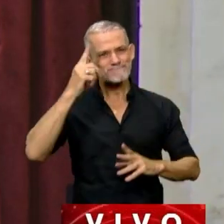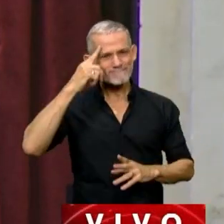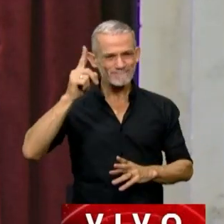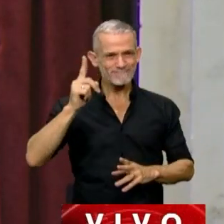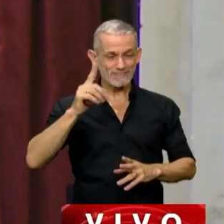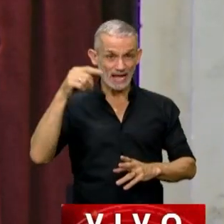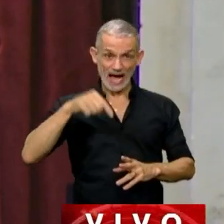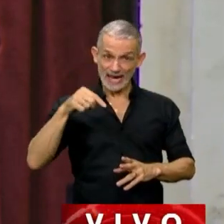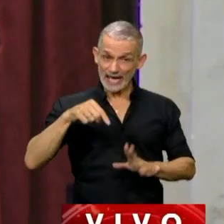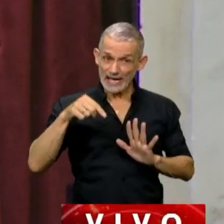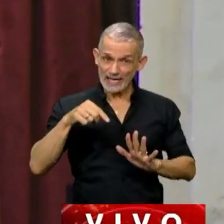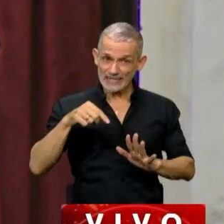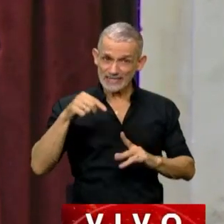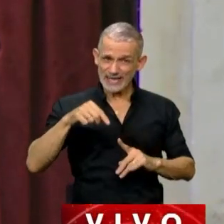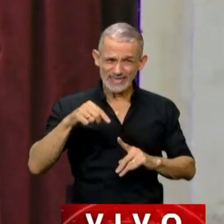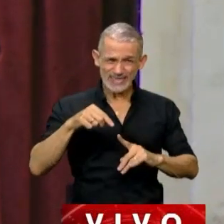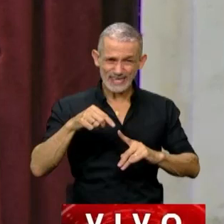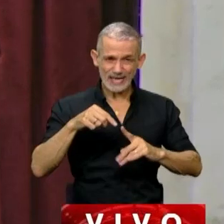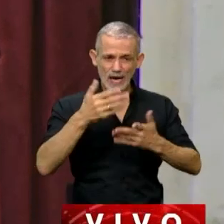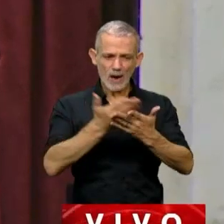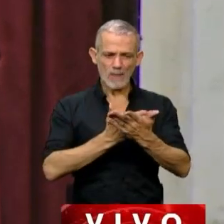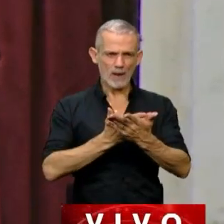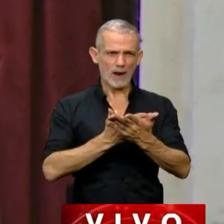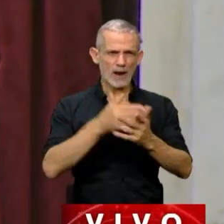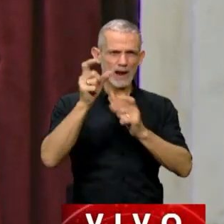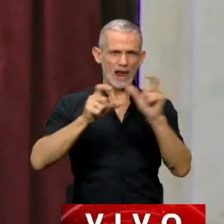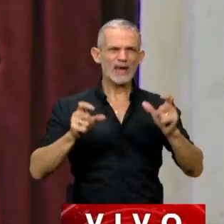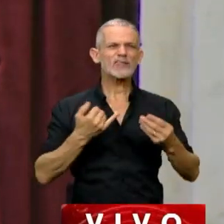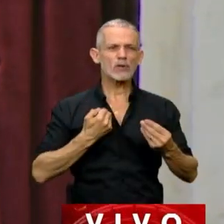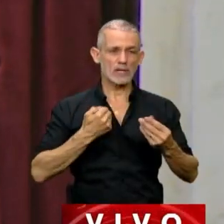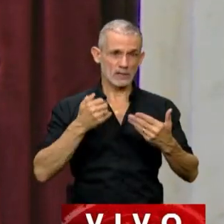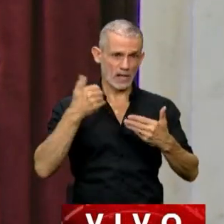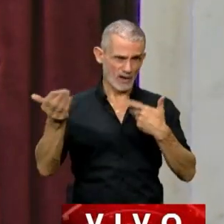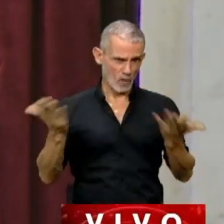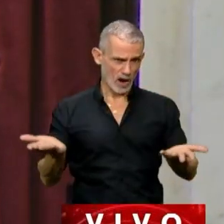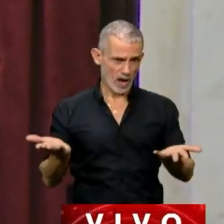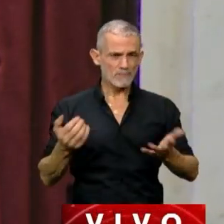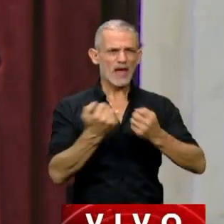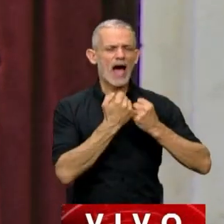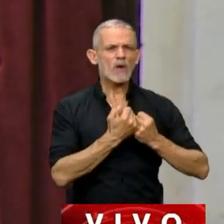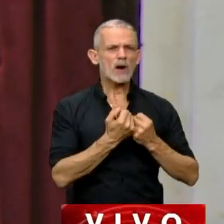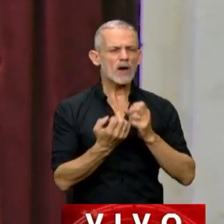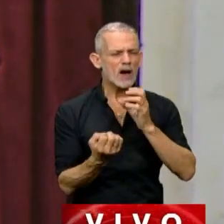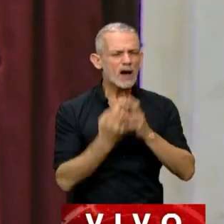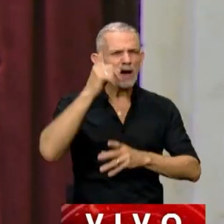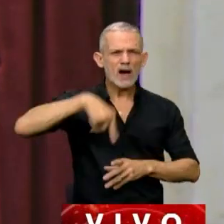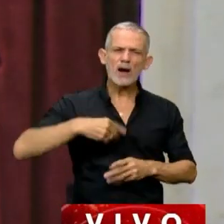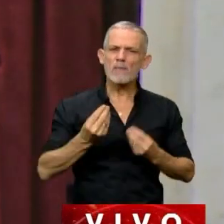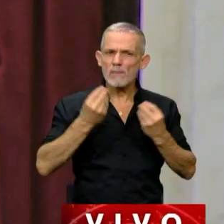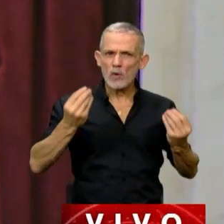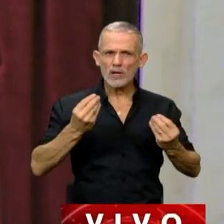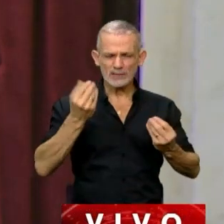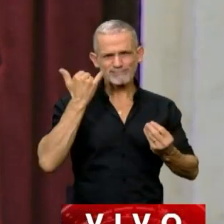que en este caso dejó afuera a la gente. Los consensos fiscales surgieron debido a la